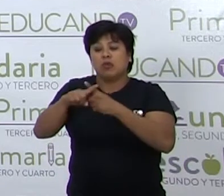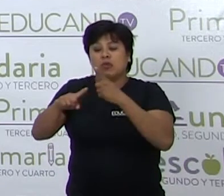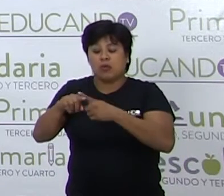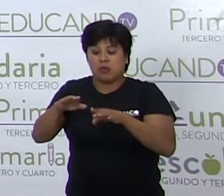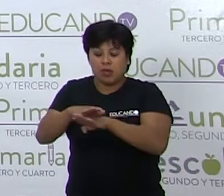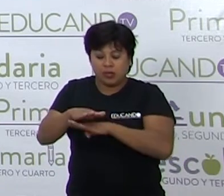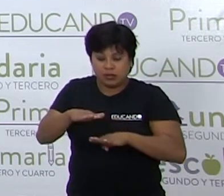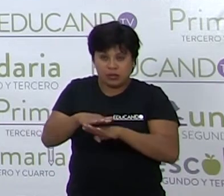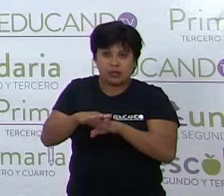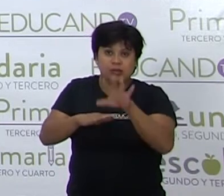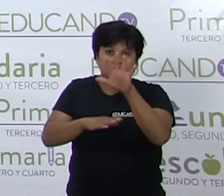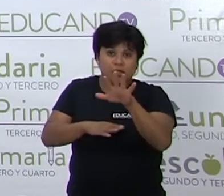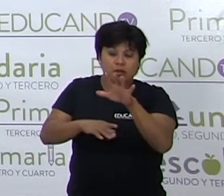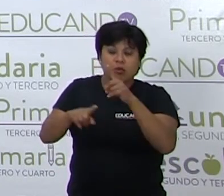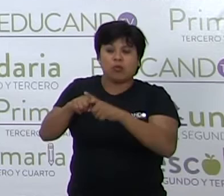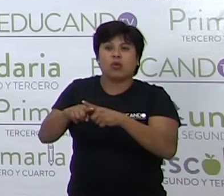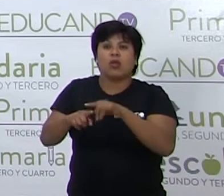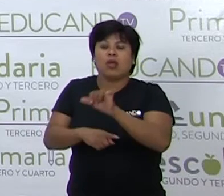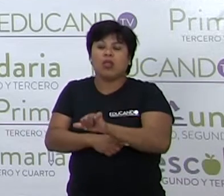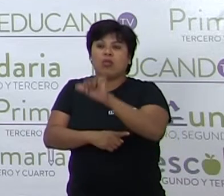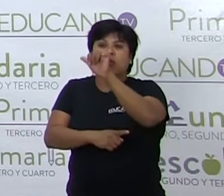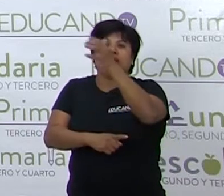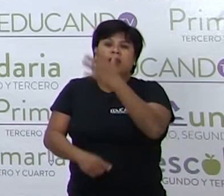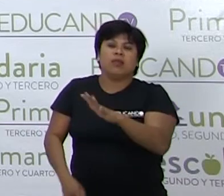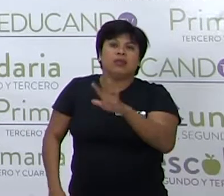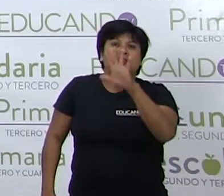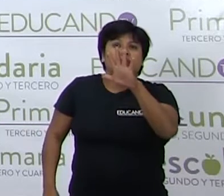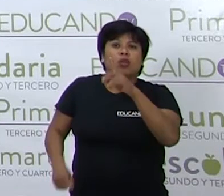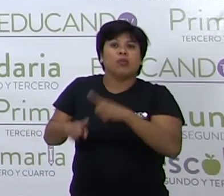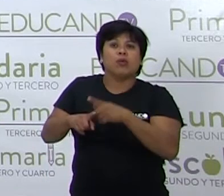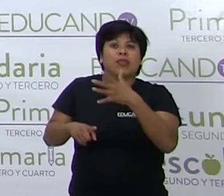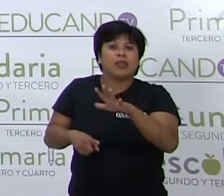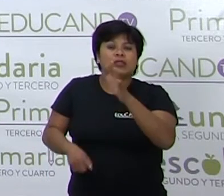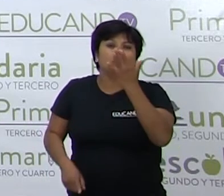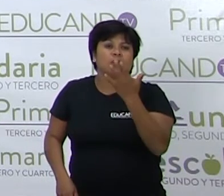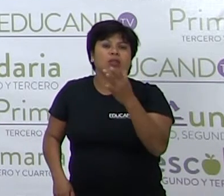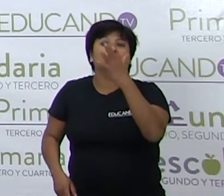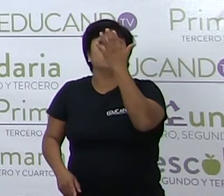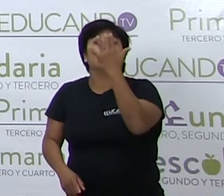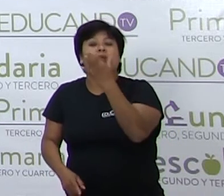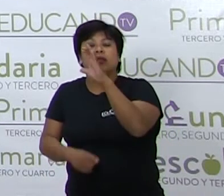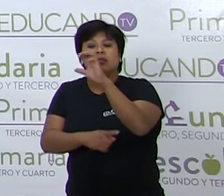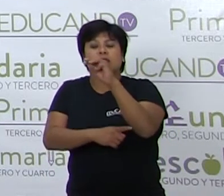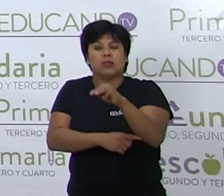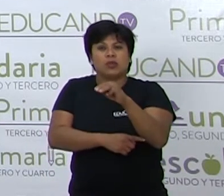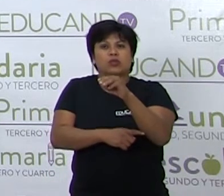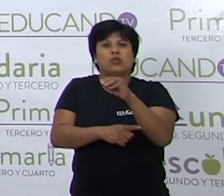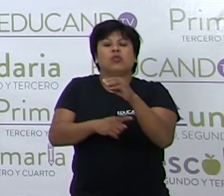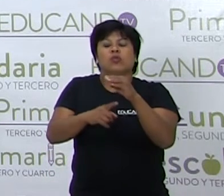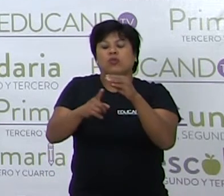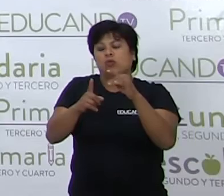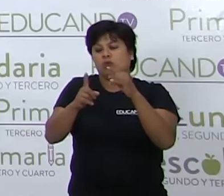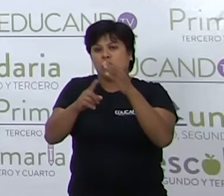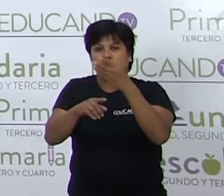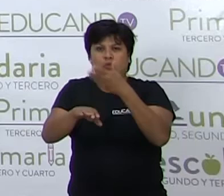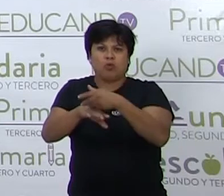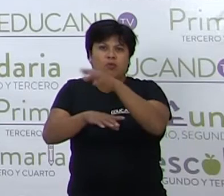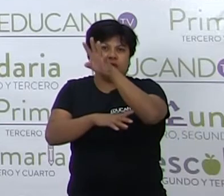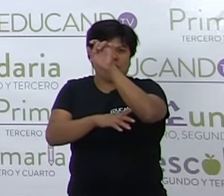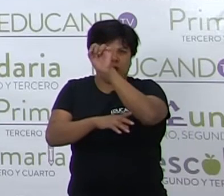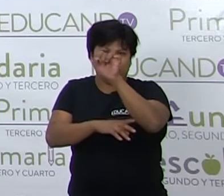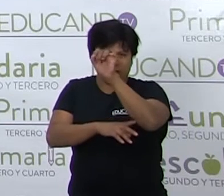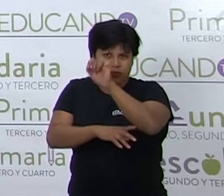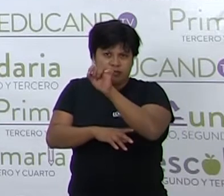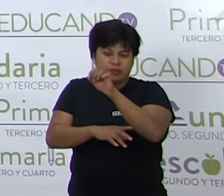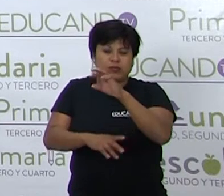base 5 por la altura que es y es 5 por 10 son 50 centímetros cuadrados entonces el área de